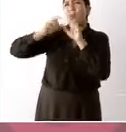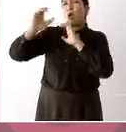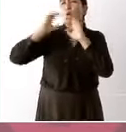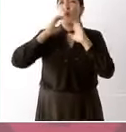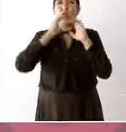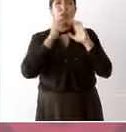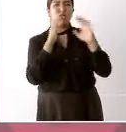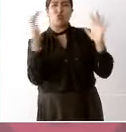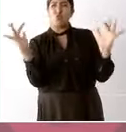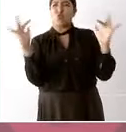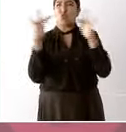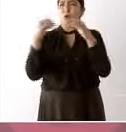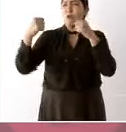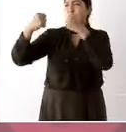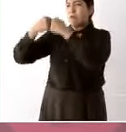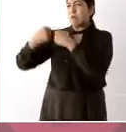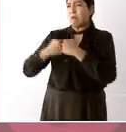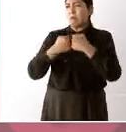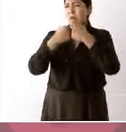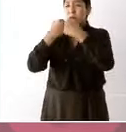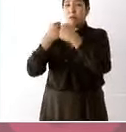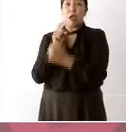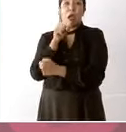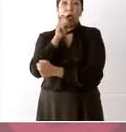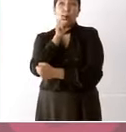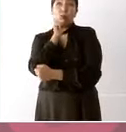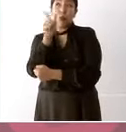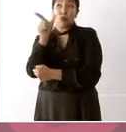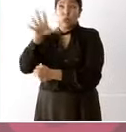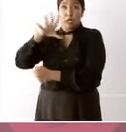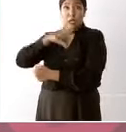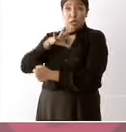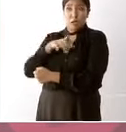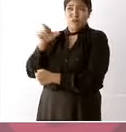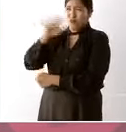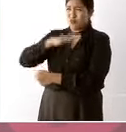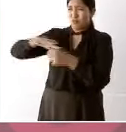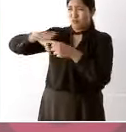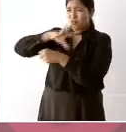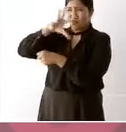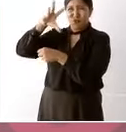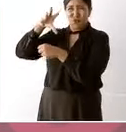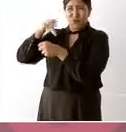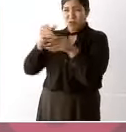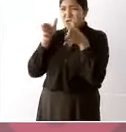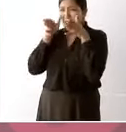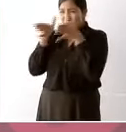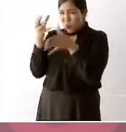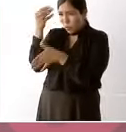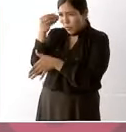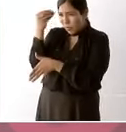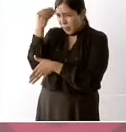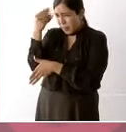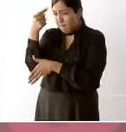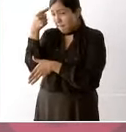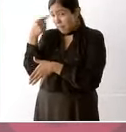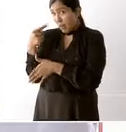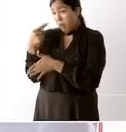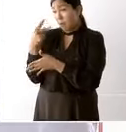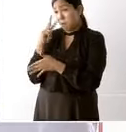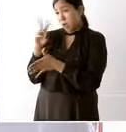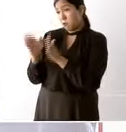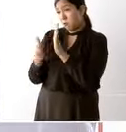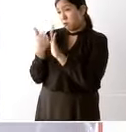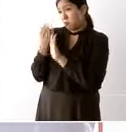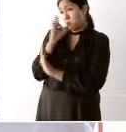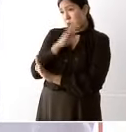comunicación y servicios básicos. También el corredor interoceánico diseñó una metodología para identificar los